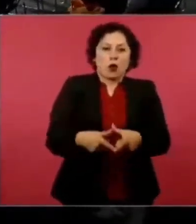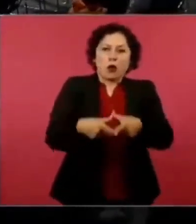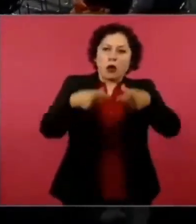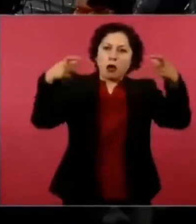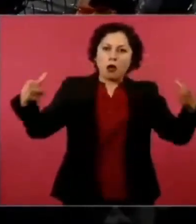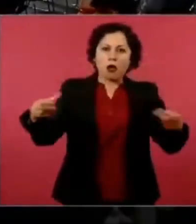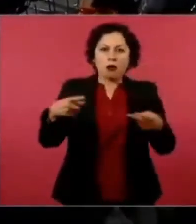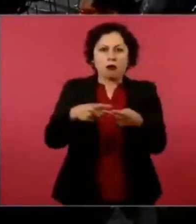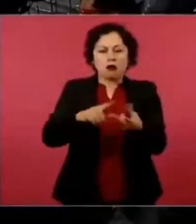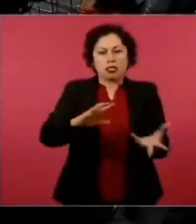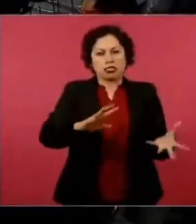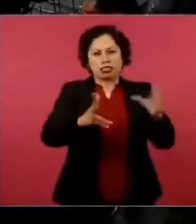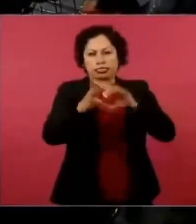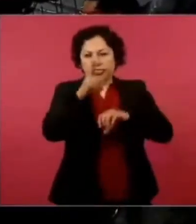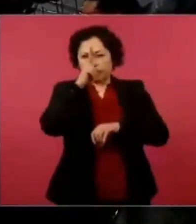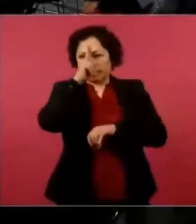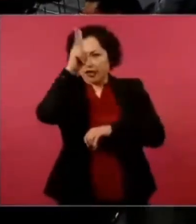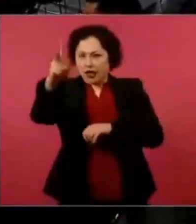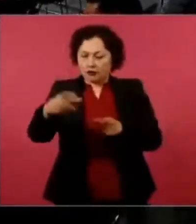atendía.